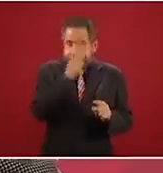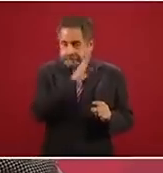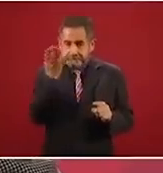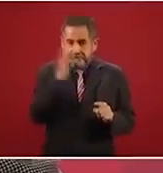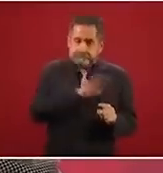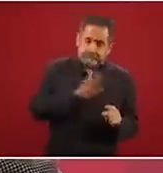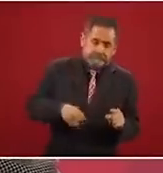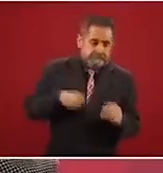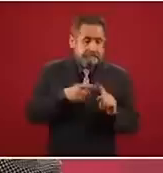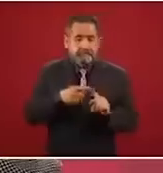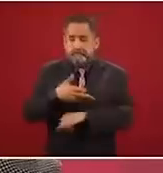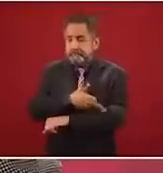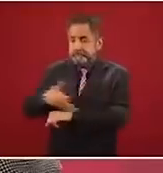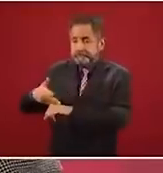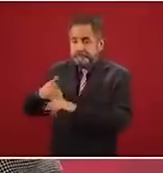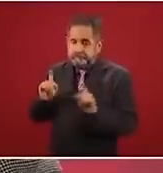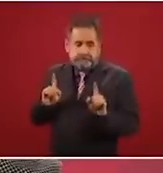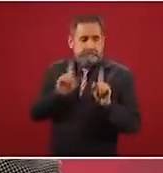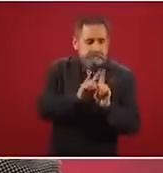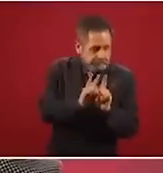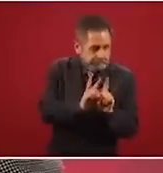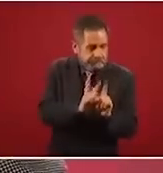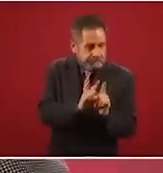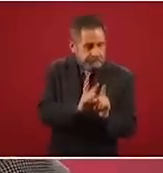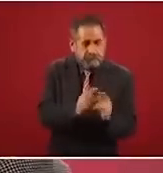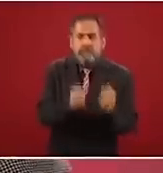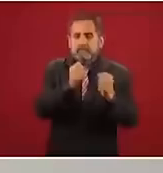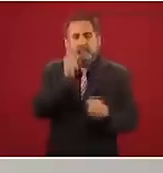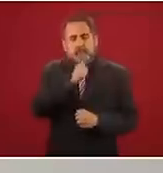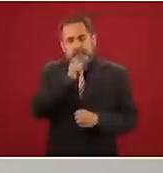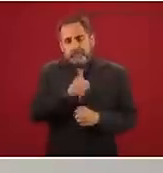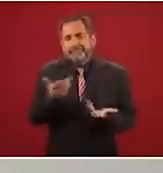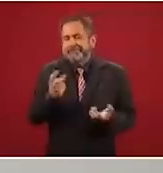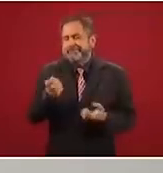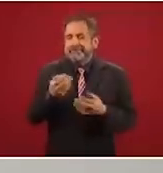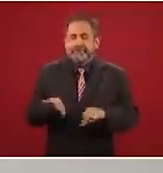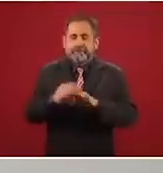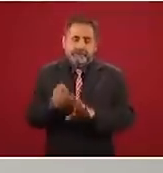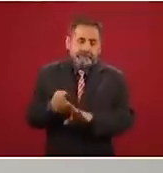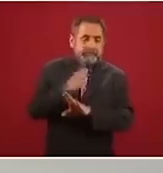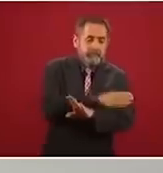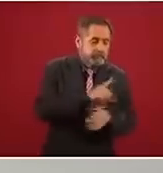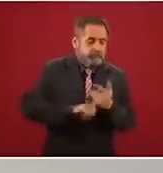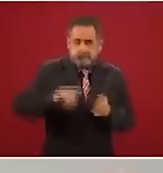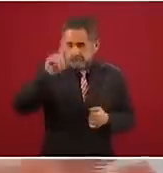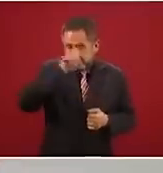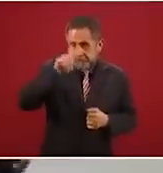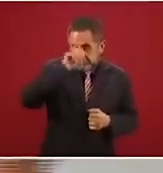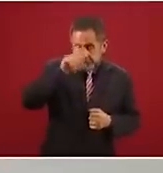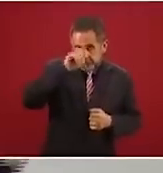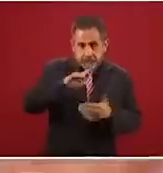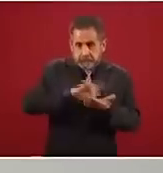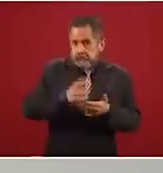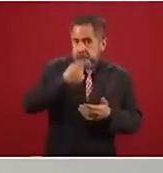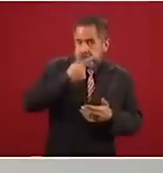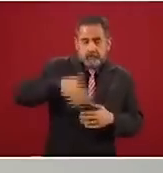individuo, el familiar es el que cumple con eso. Por eso la prevención y la reorientación de nuestra medicina,